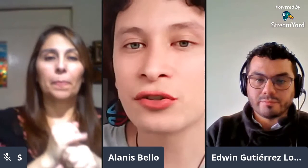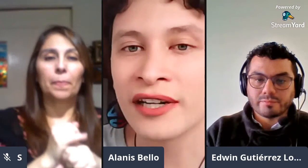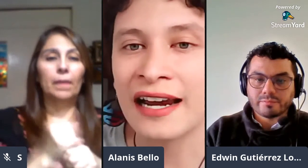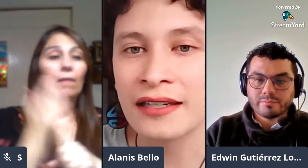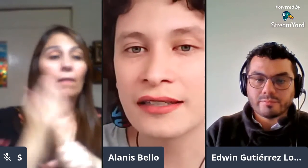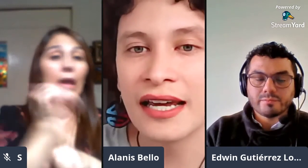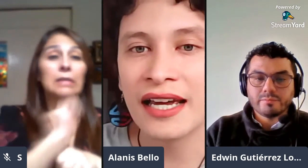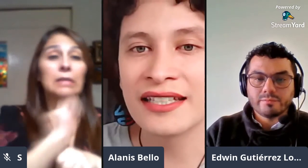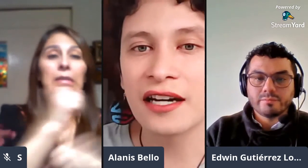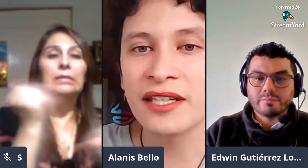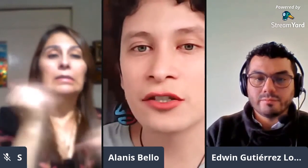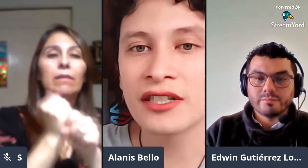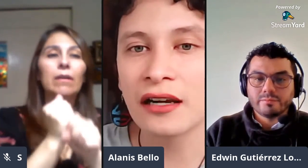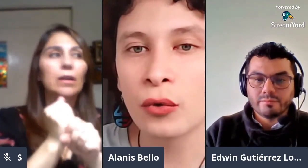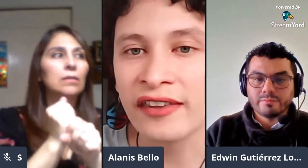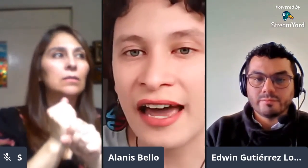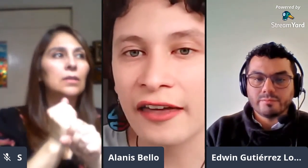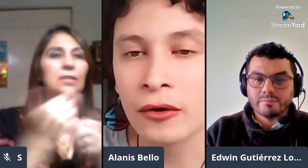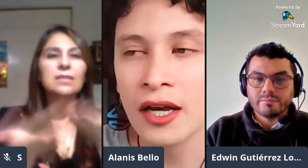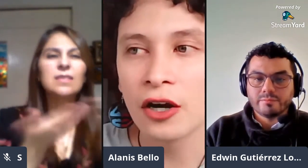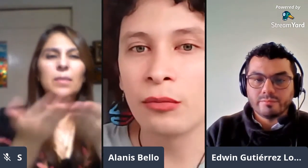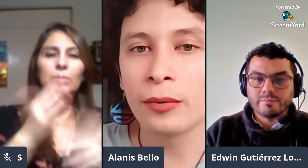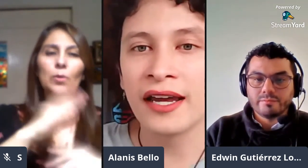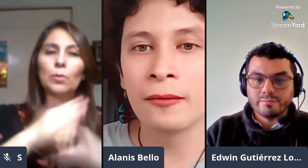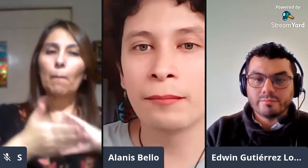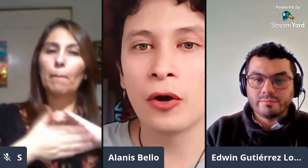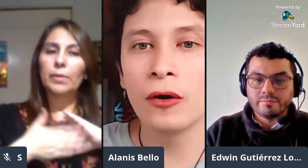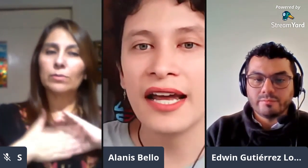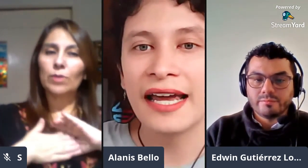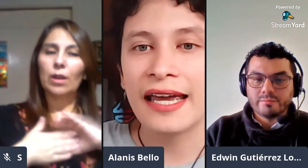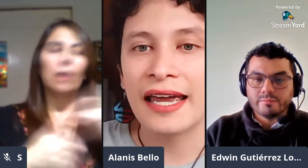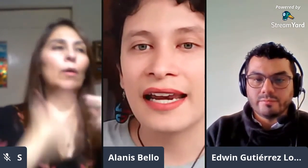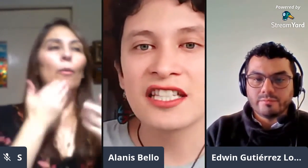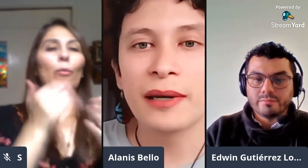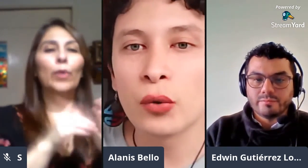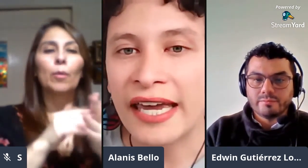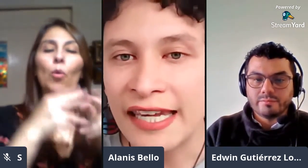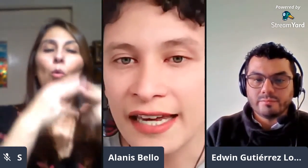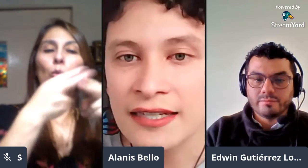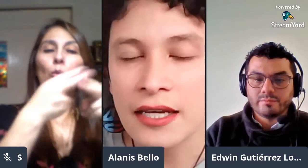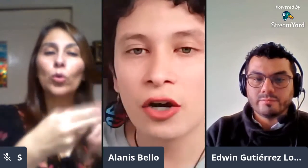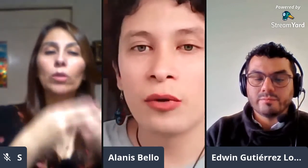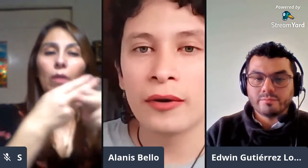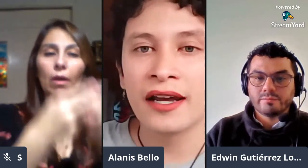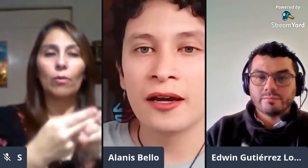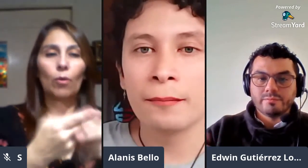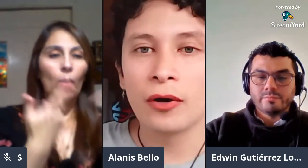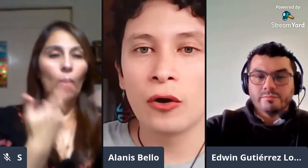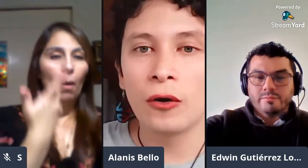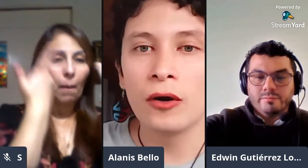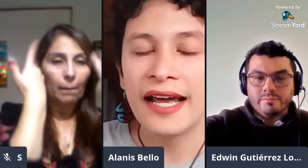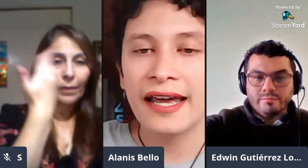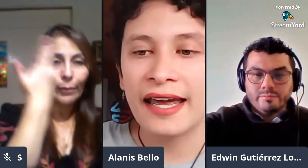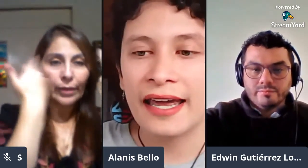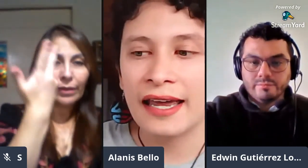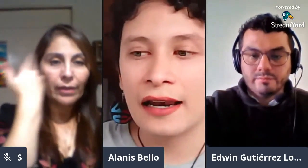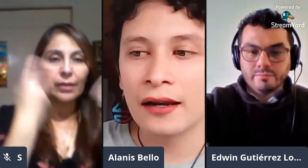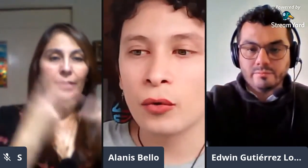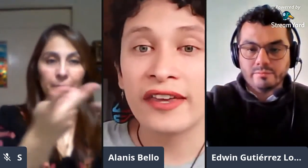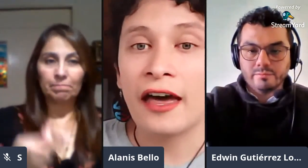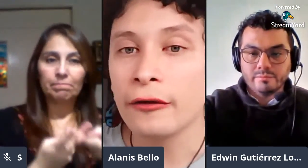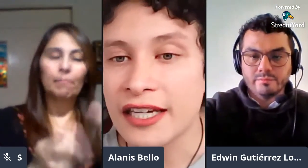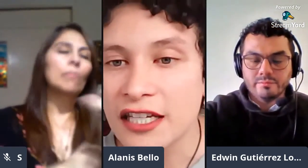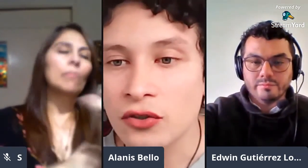servicios personales, en servicios del cuidado, como por ejemplo las peluquerías, como por ejemplo